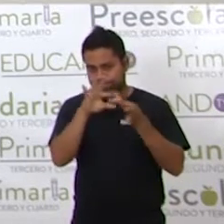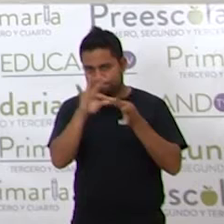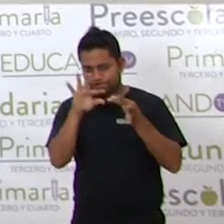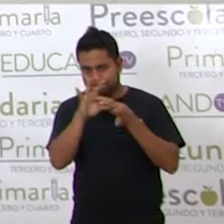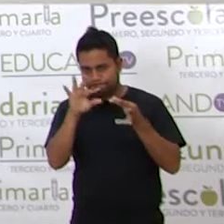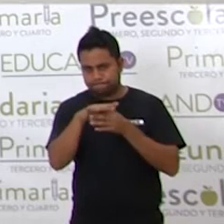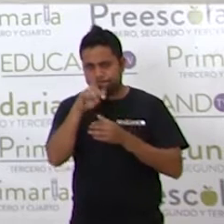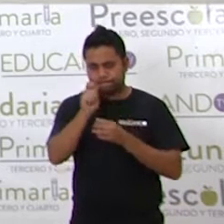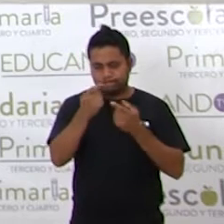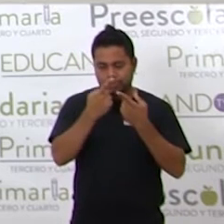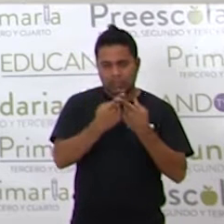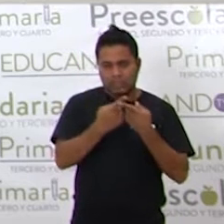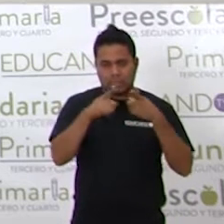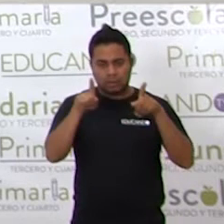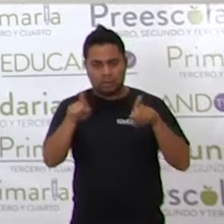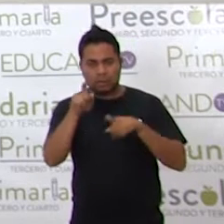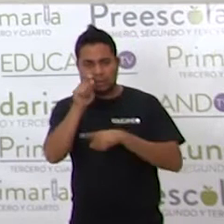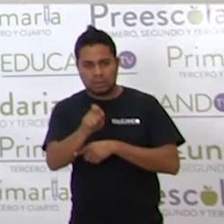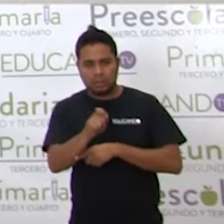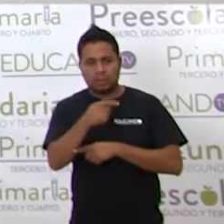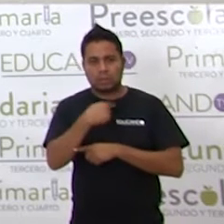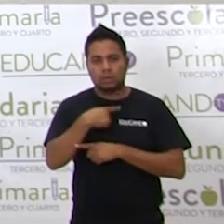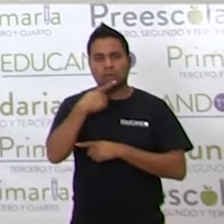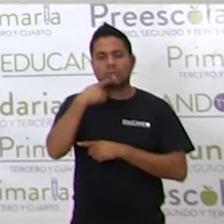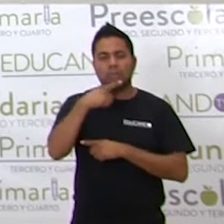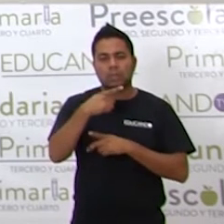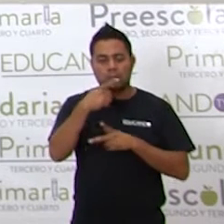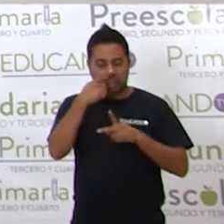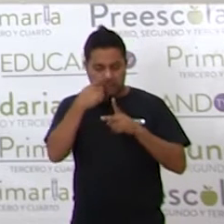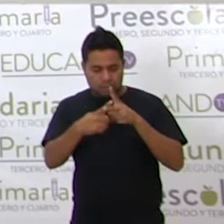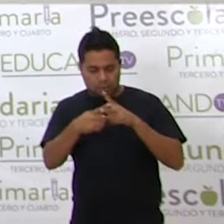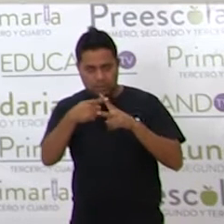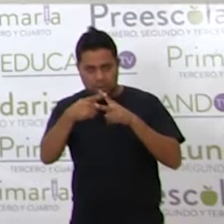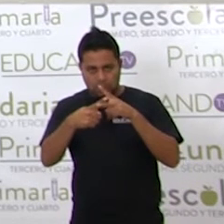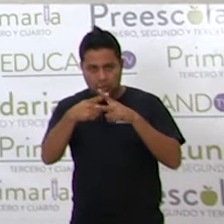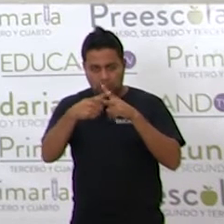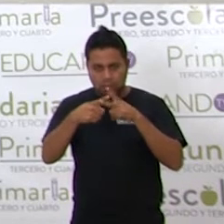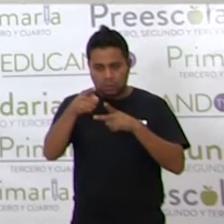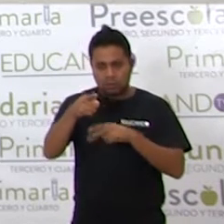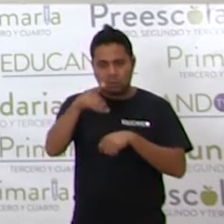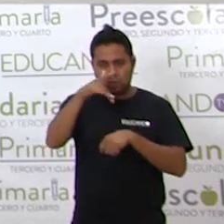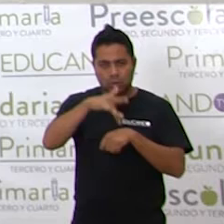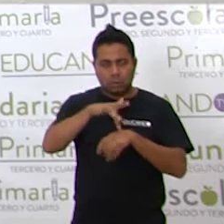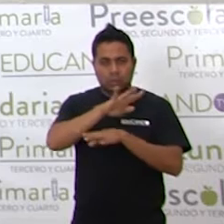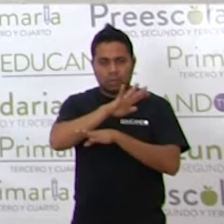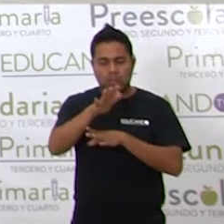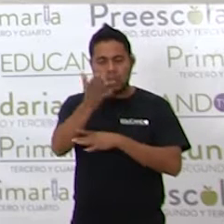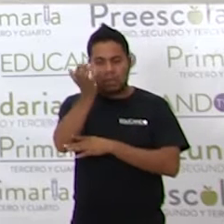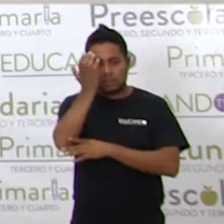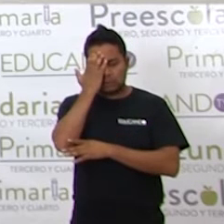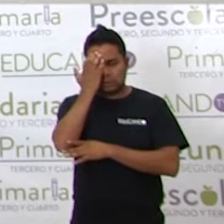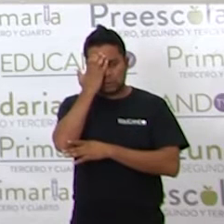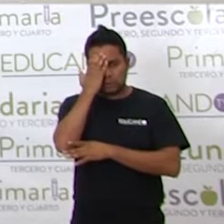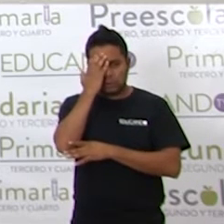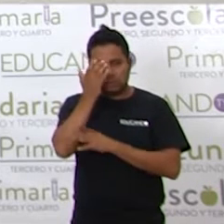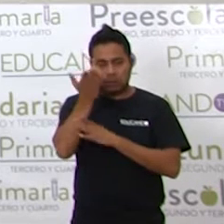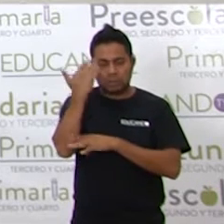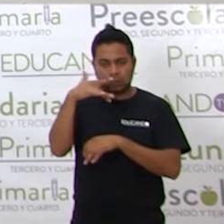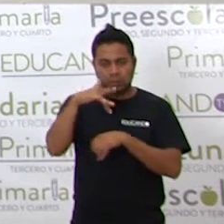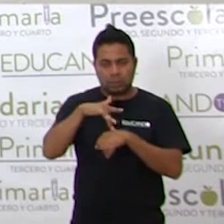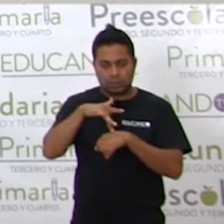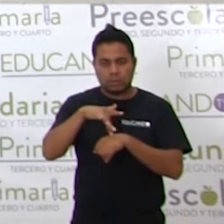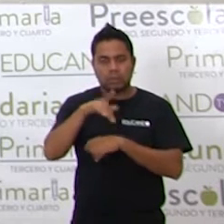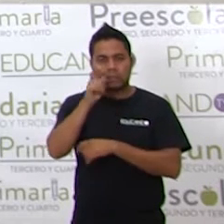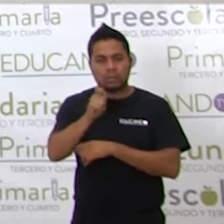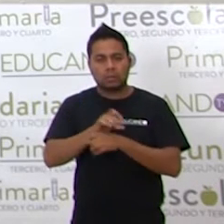diferencia, vamos a hablar de una operación que tú ya la empiezas a conocer o que ya la practicas,